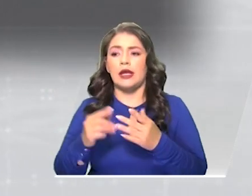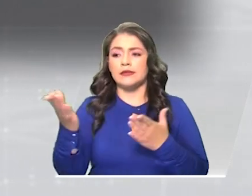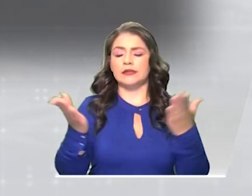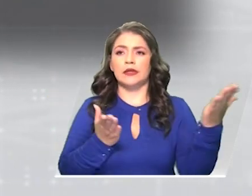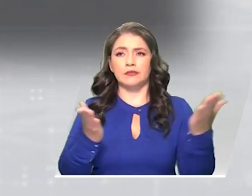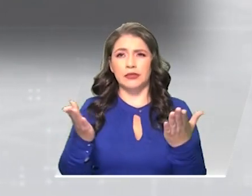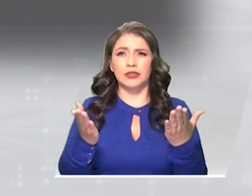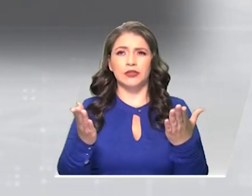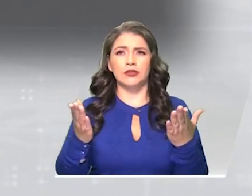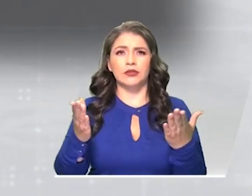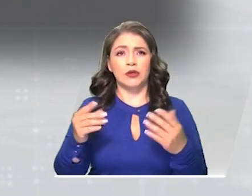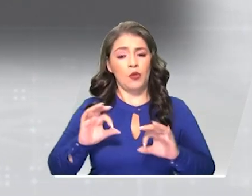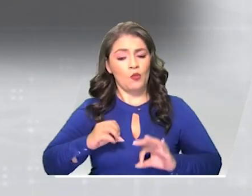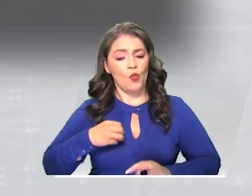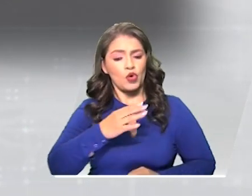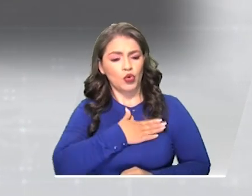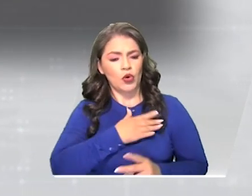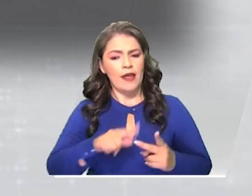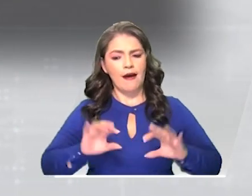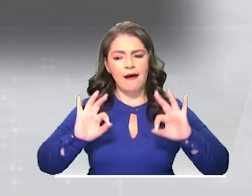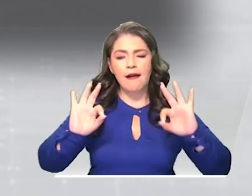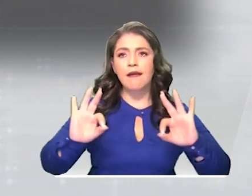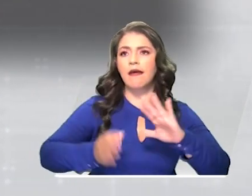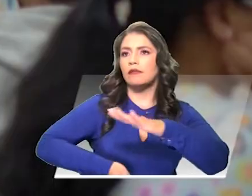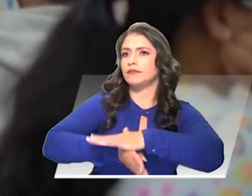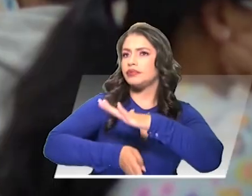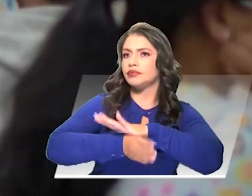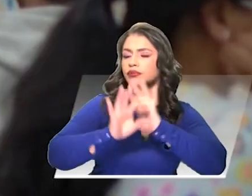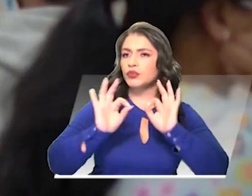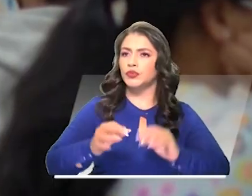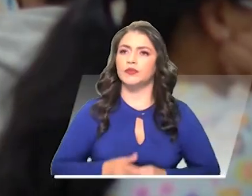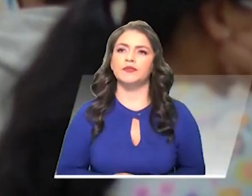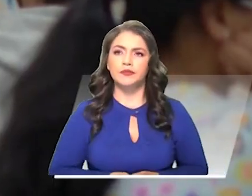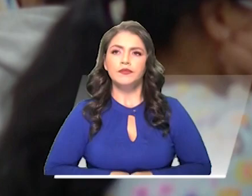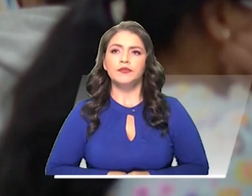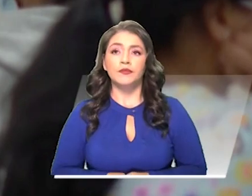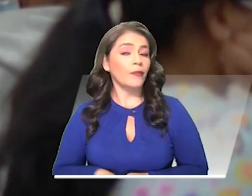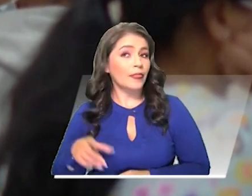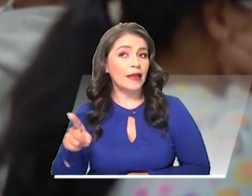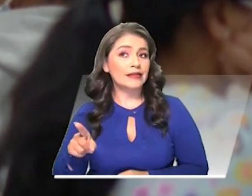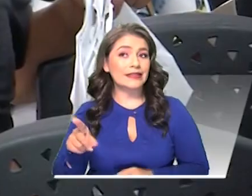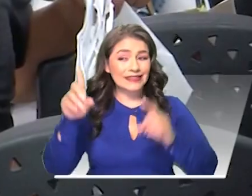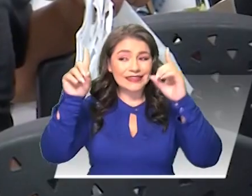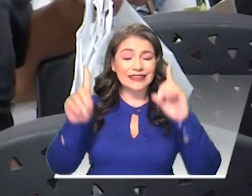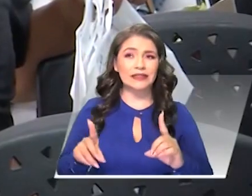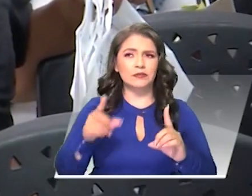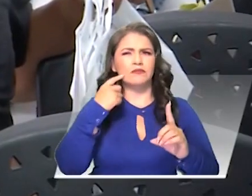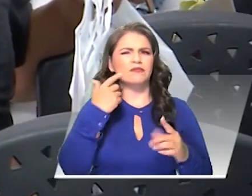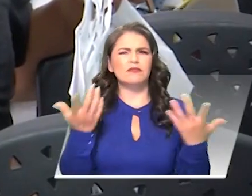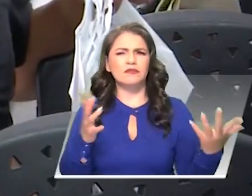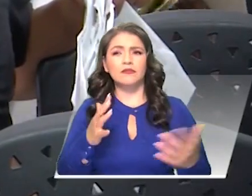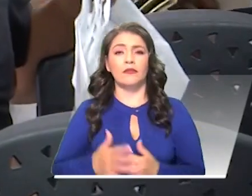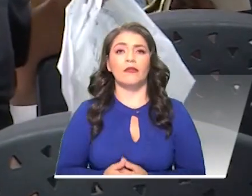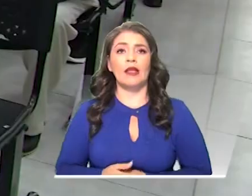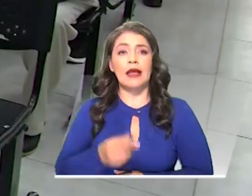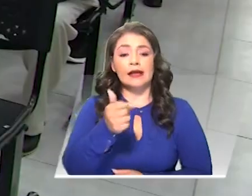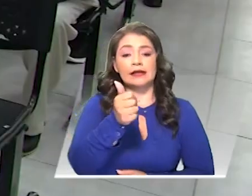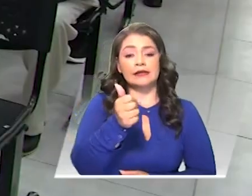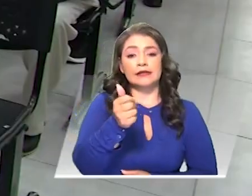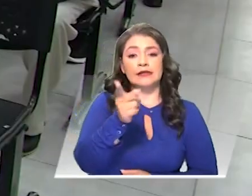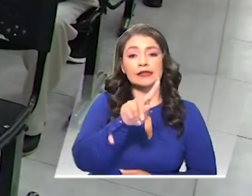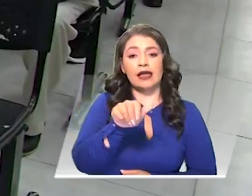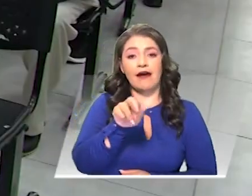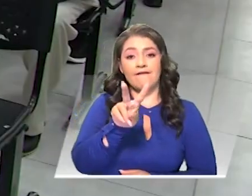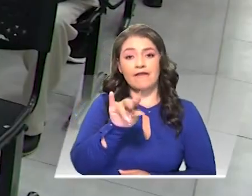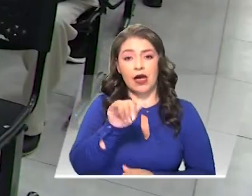en condiciones de oportunidad, calidad y continuidad. Esta decisión permitirá a Sabia garantizar la promoción, el mantenimiento y la